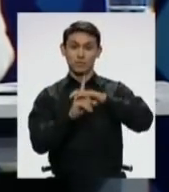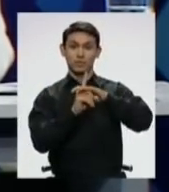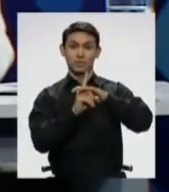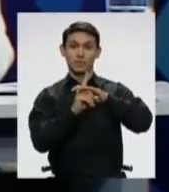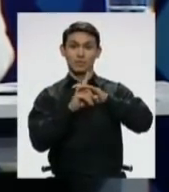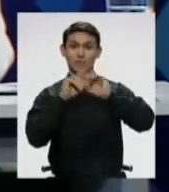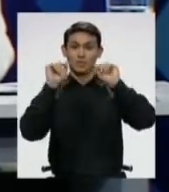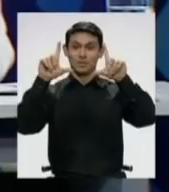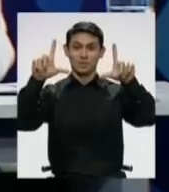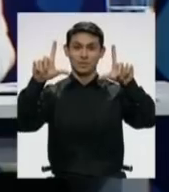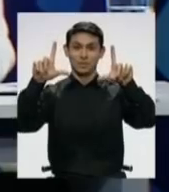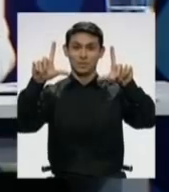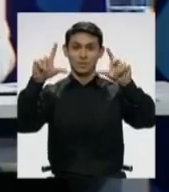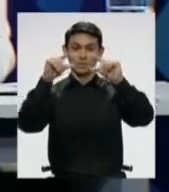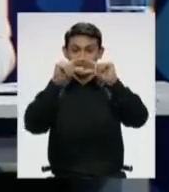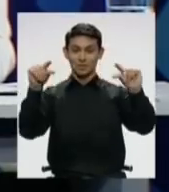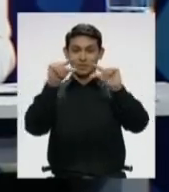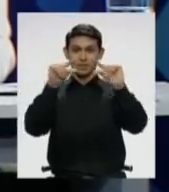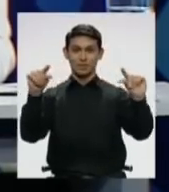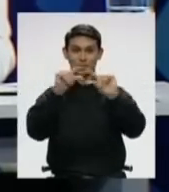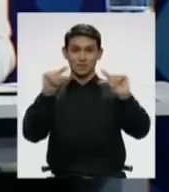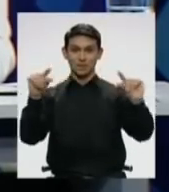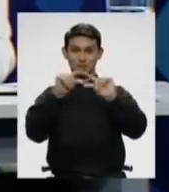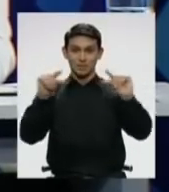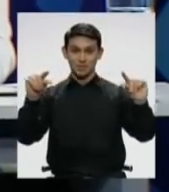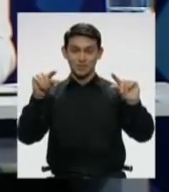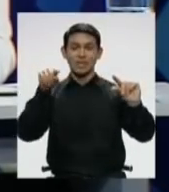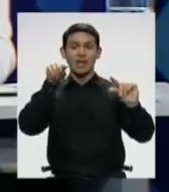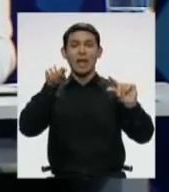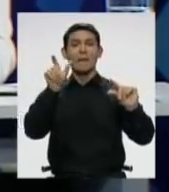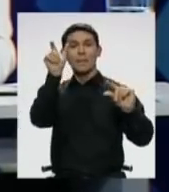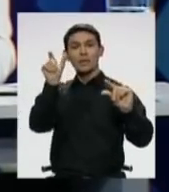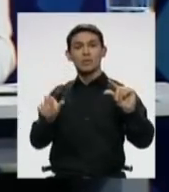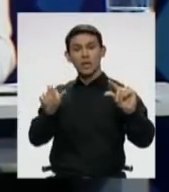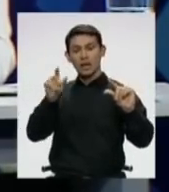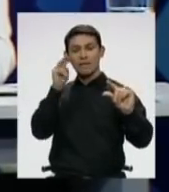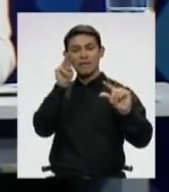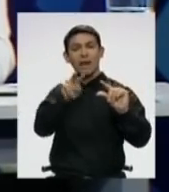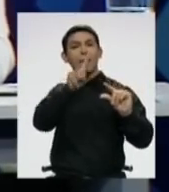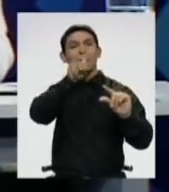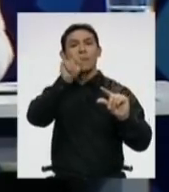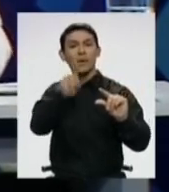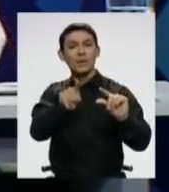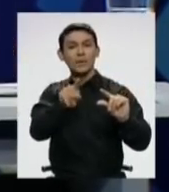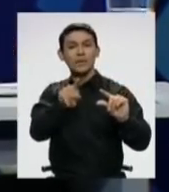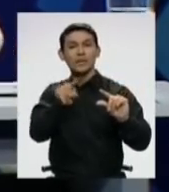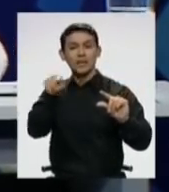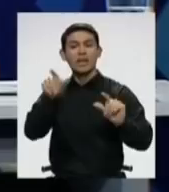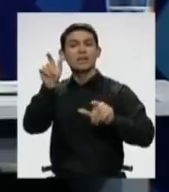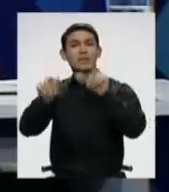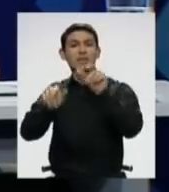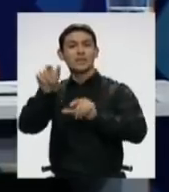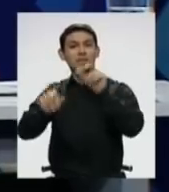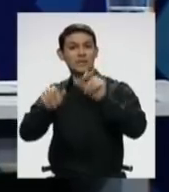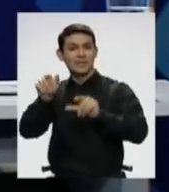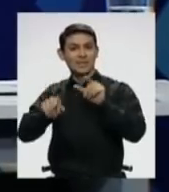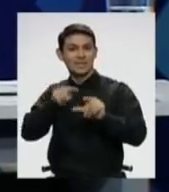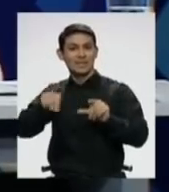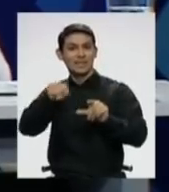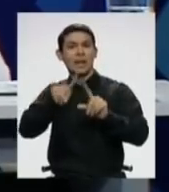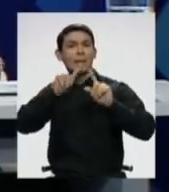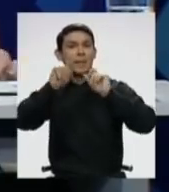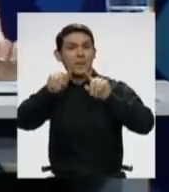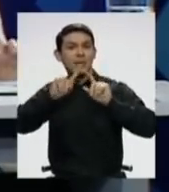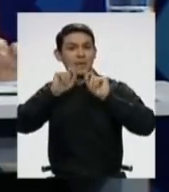pantalla justamente la persona que le haga la pregunta directamente, el ciudadano o ciudadana que le haga